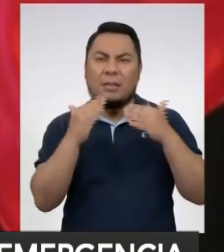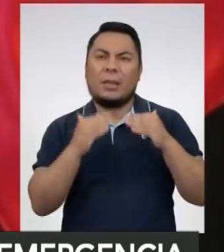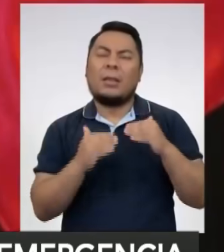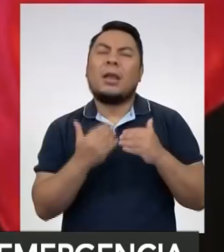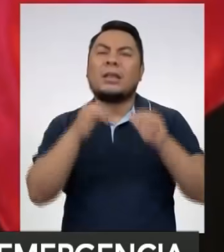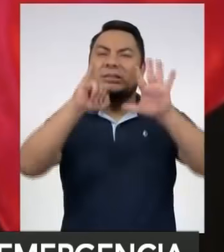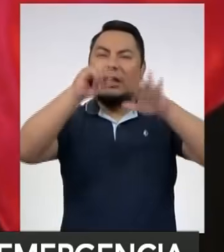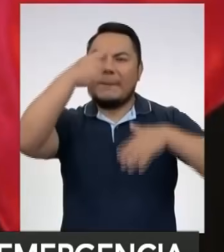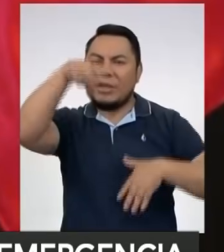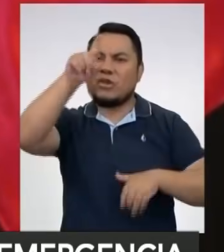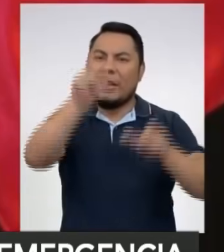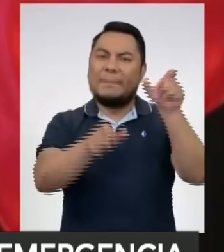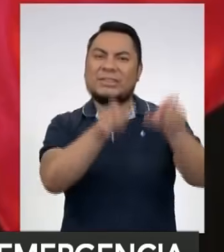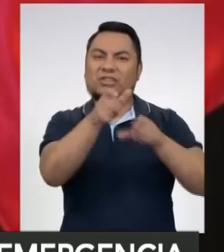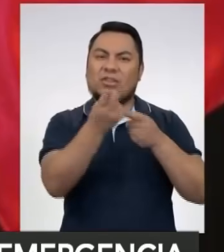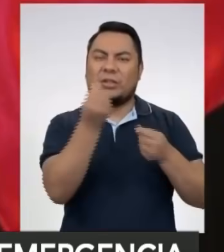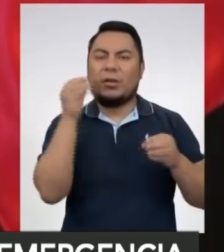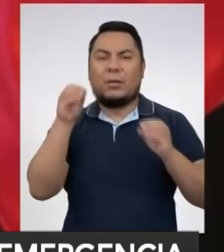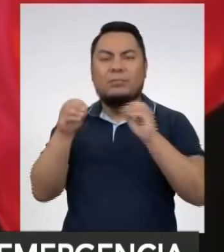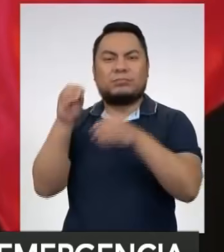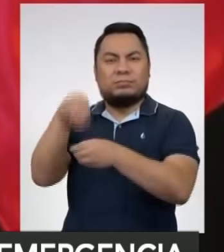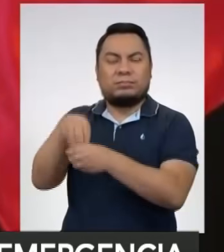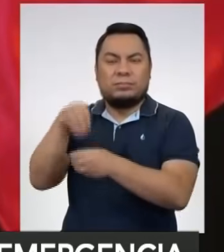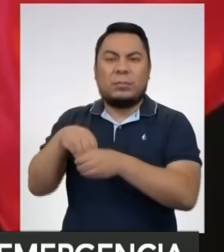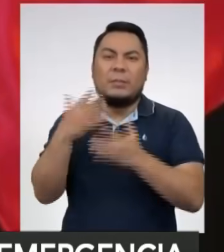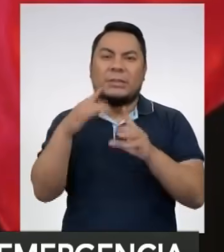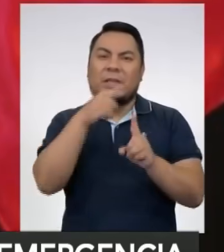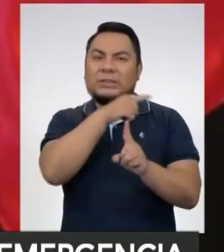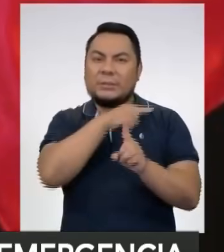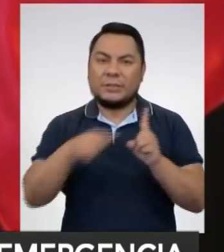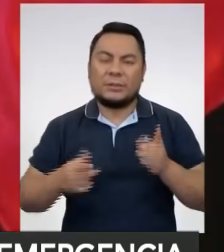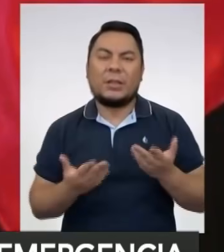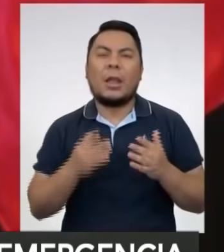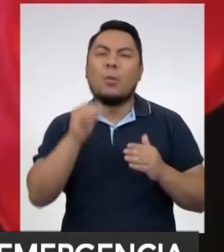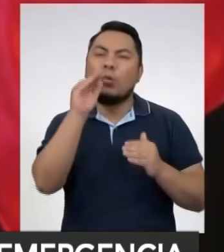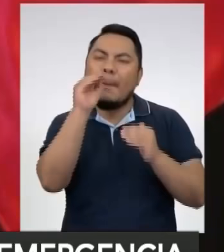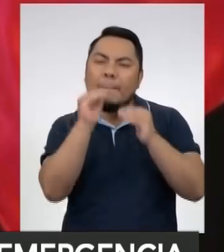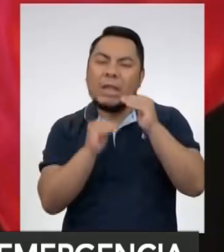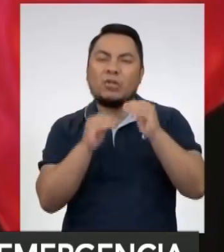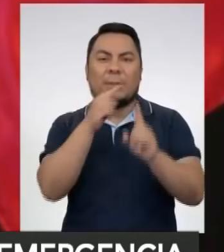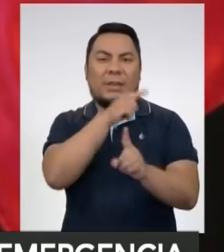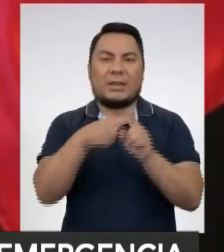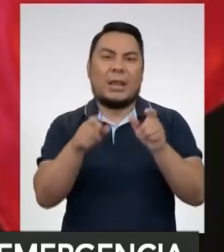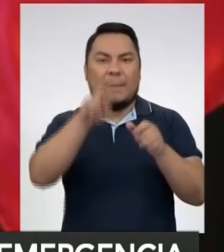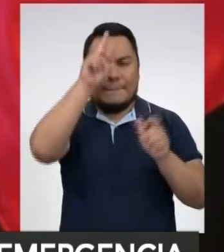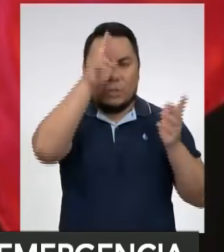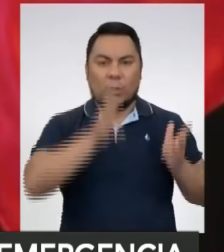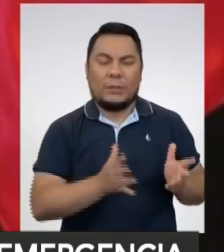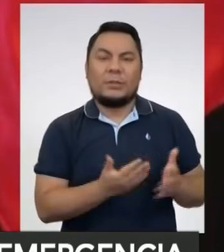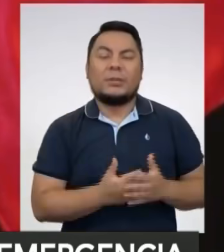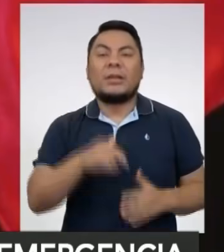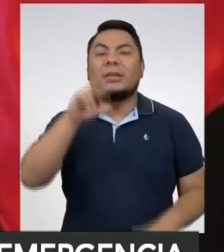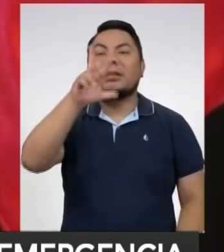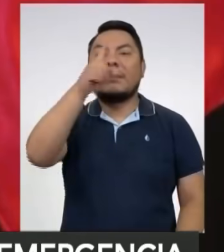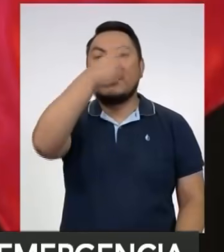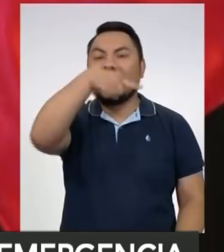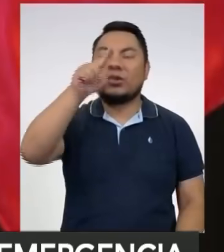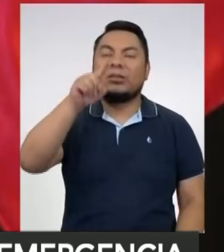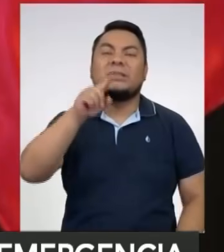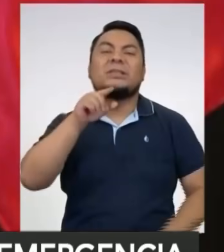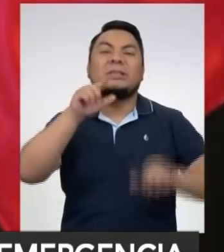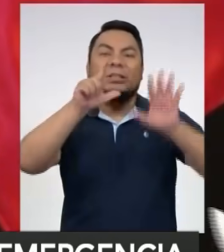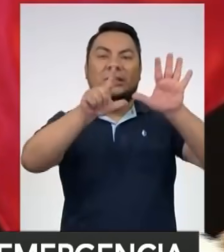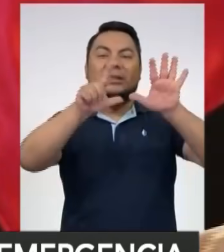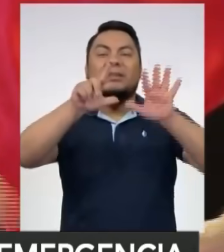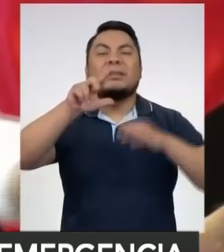millones de aportantes. Con esto estamos atendiendo casi la mitad, poco menos de la mitad, poco menos de la mitad. 3 millones 77